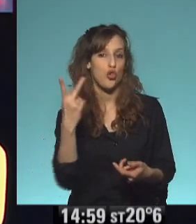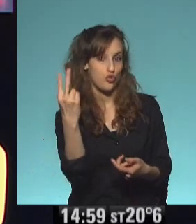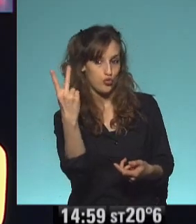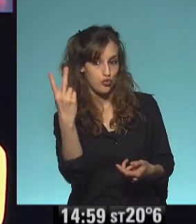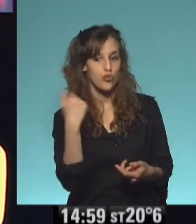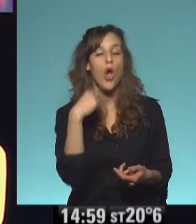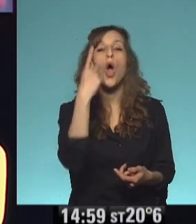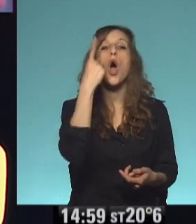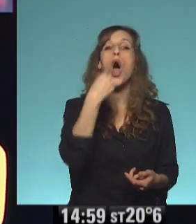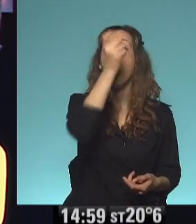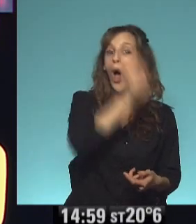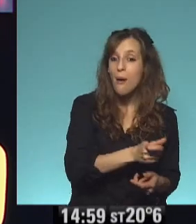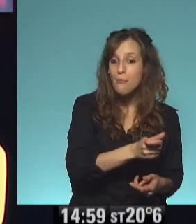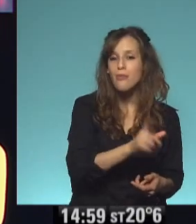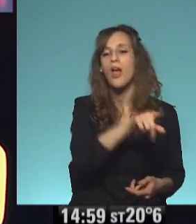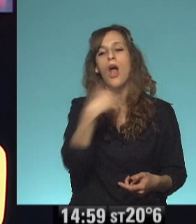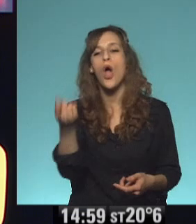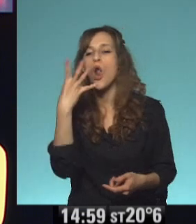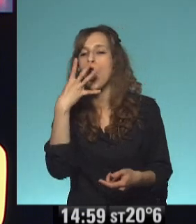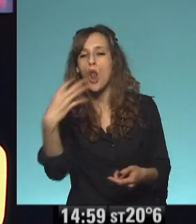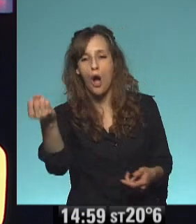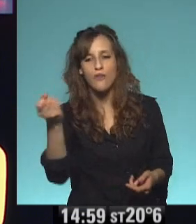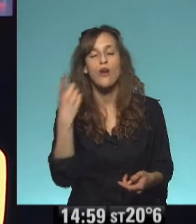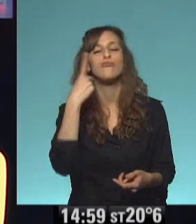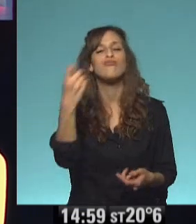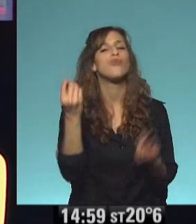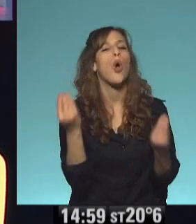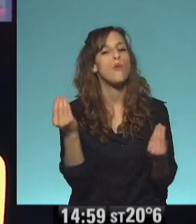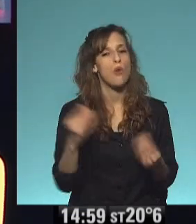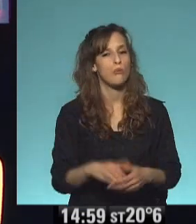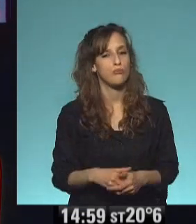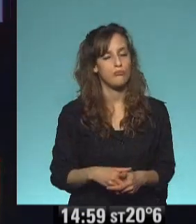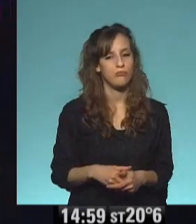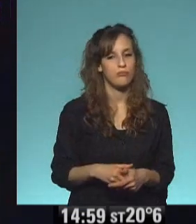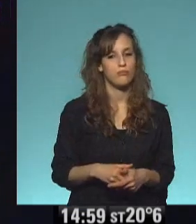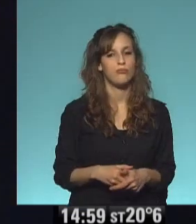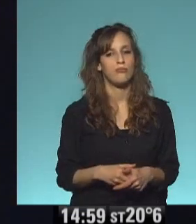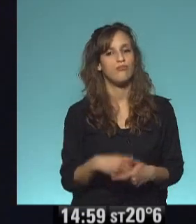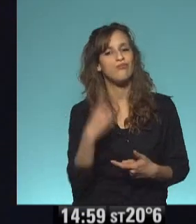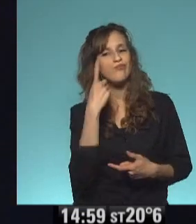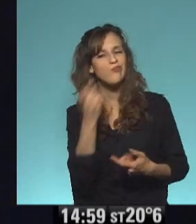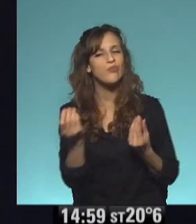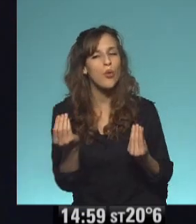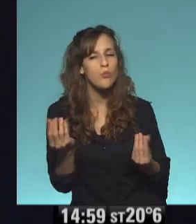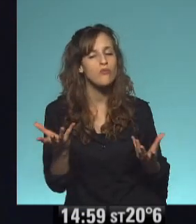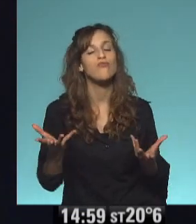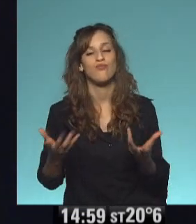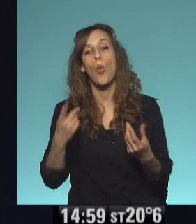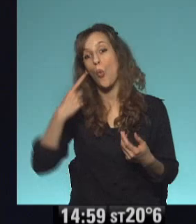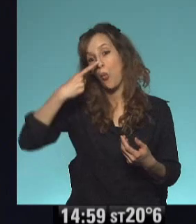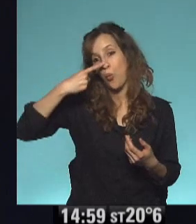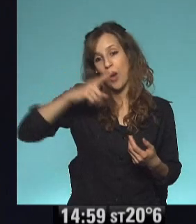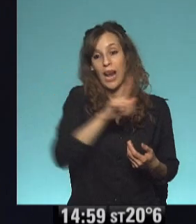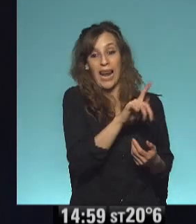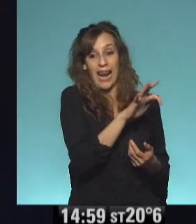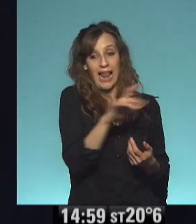lobo. Es fácil darse cuenta en dónde dice hombre y en dónde dice lobo. Miren, nos quedan estas dos. ¿Cómo terminan? Bien, por ejemplo, como dice Maga, por